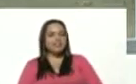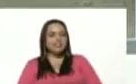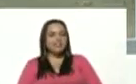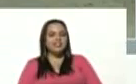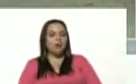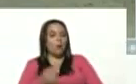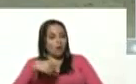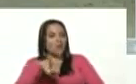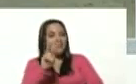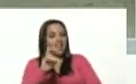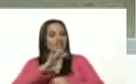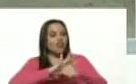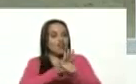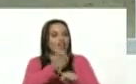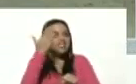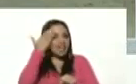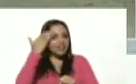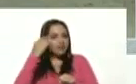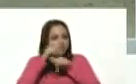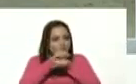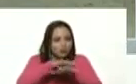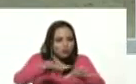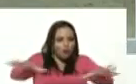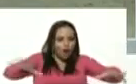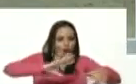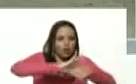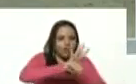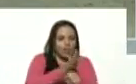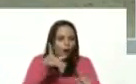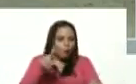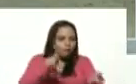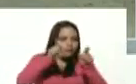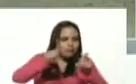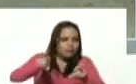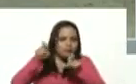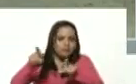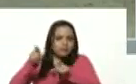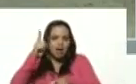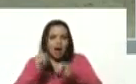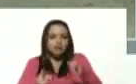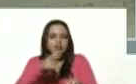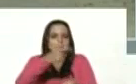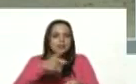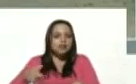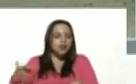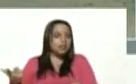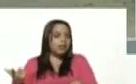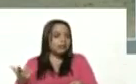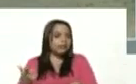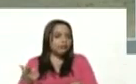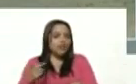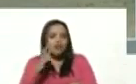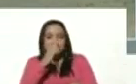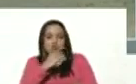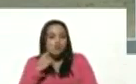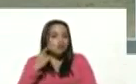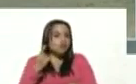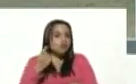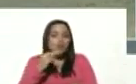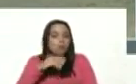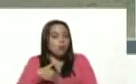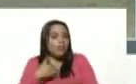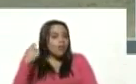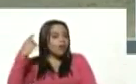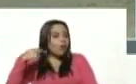sabe. Sale el coronavirus a cazar gente que se descuida. No se vuelvan locos. Escuchen